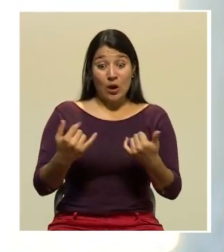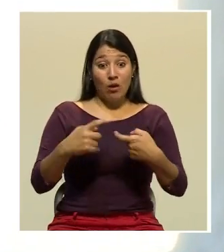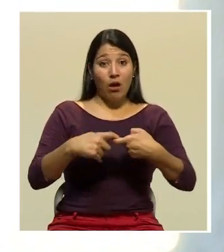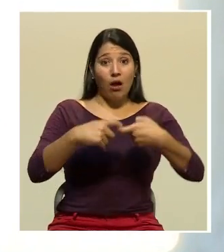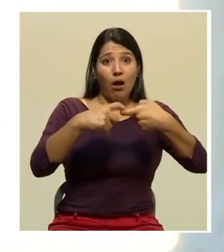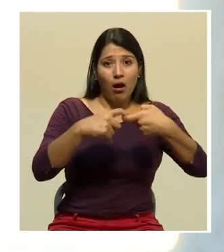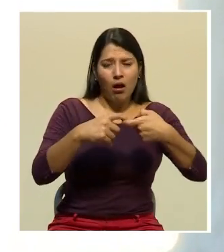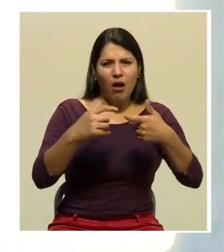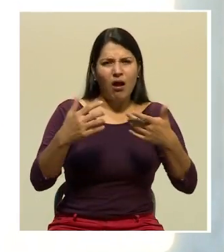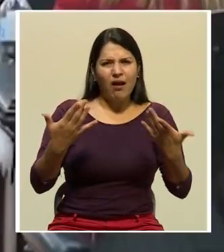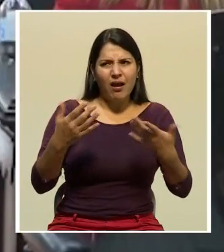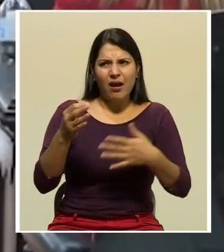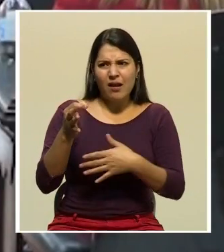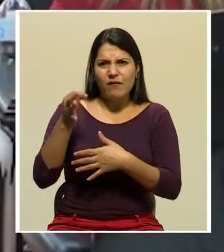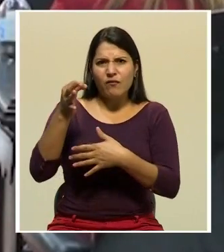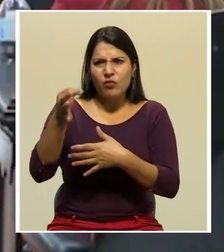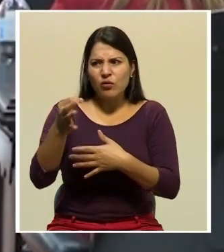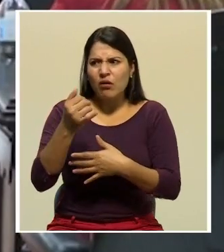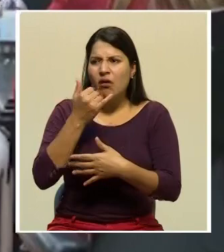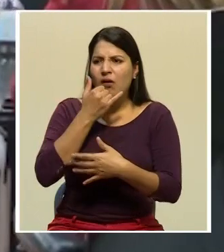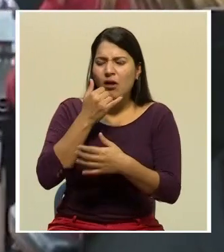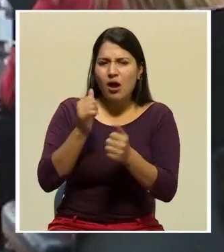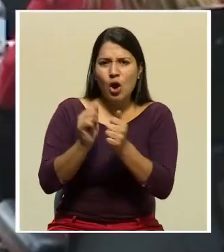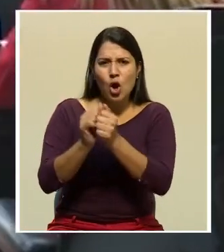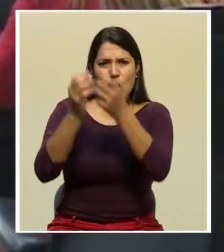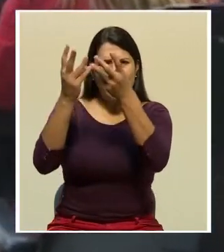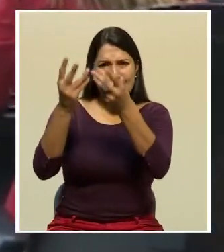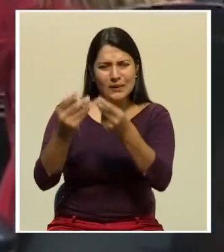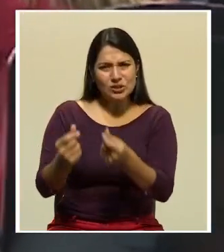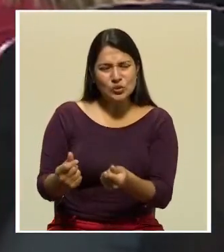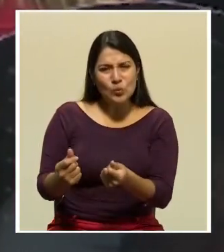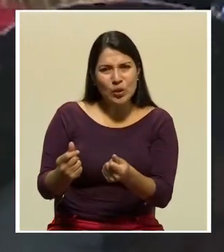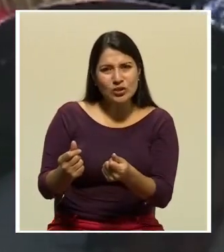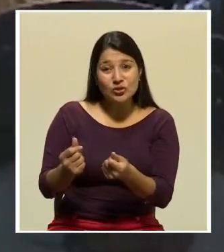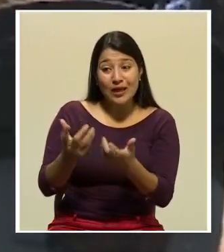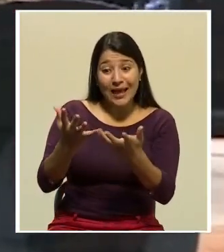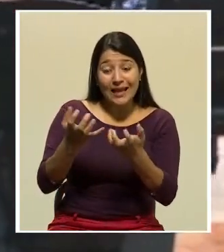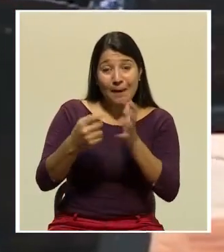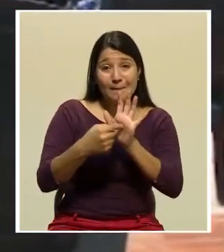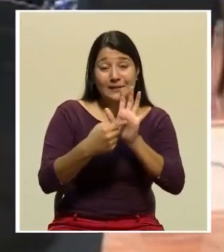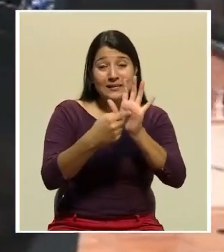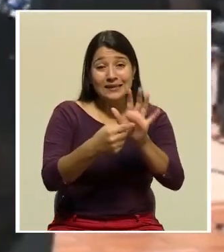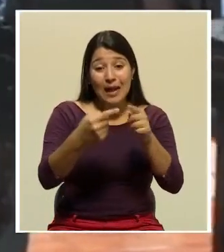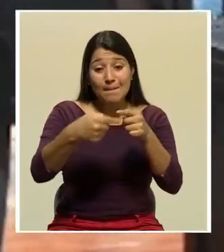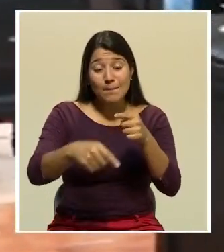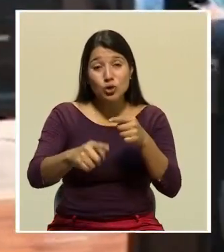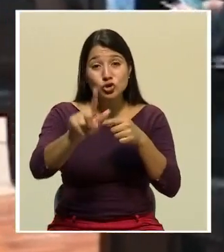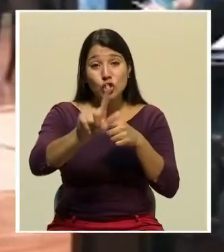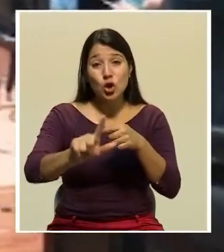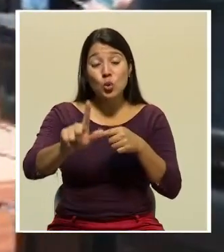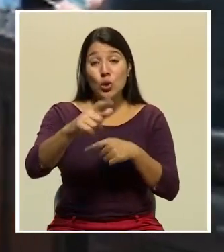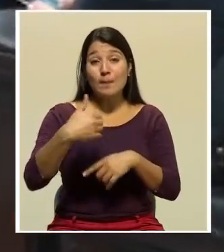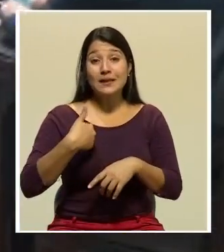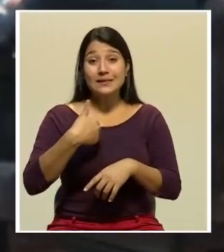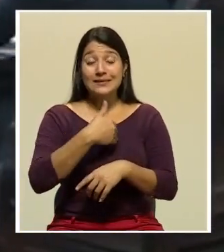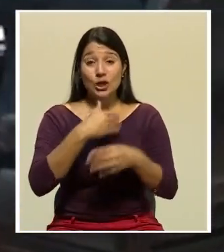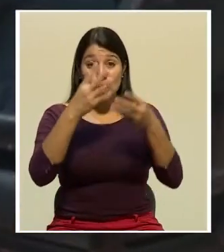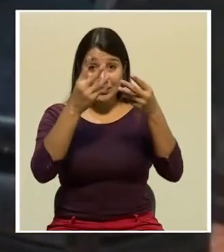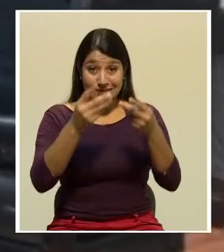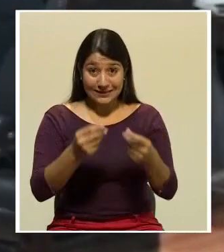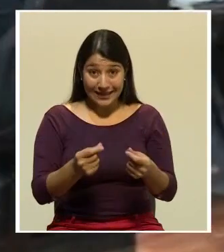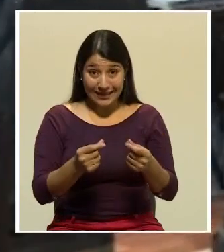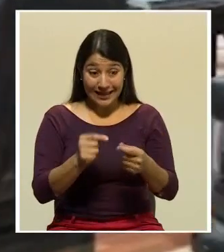ejemplo, el futuro del presupuesto que iba a ser presentado este próximo lunes por el Ministerio de Haciendas. En